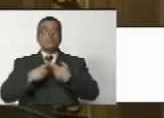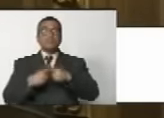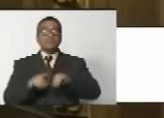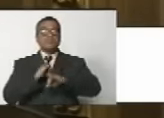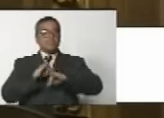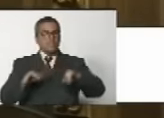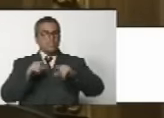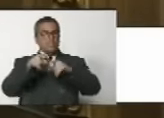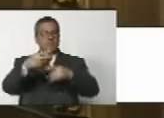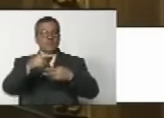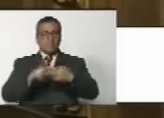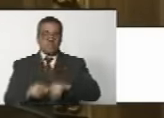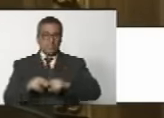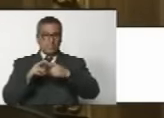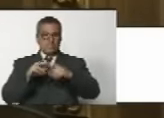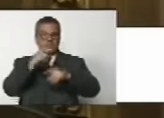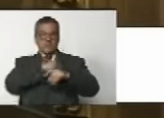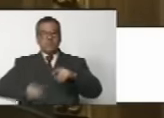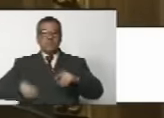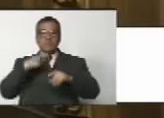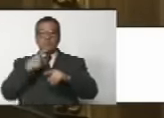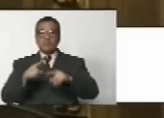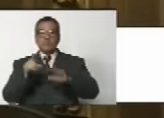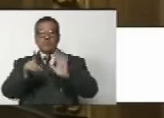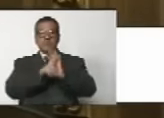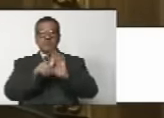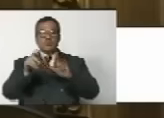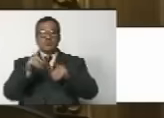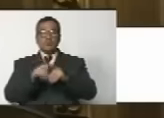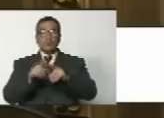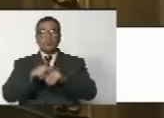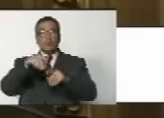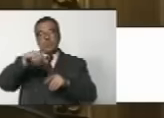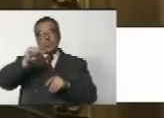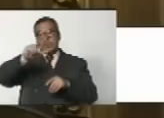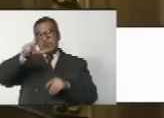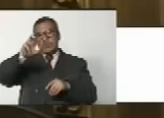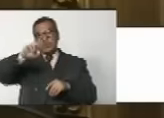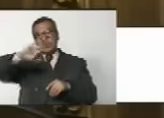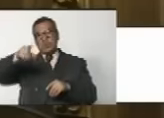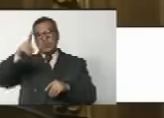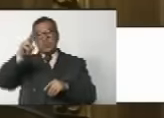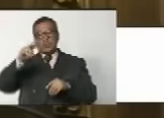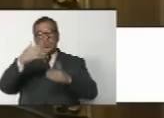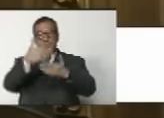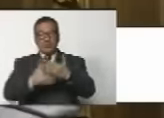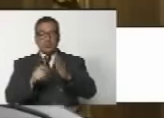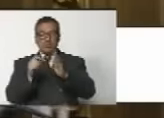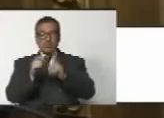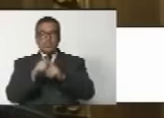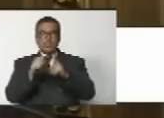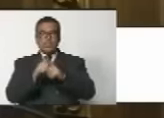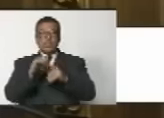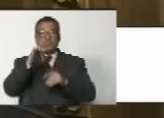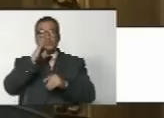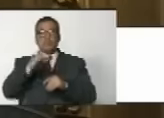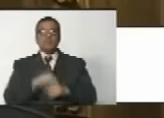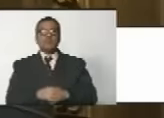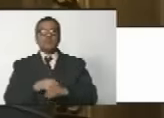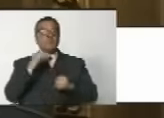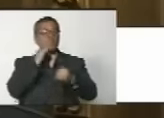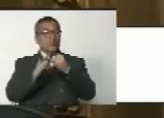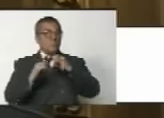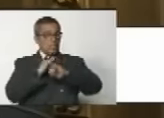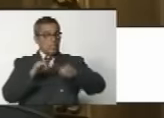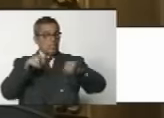concluidos los asuntos en relación a la cuenta, el presidente dio el derecho de palabra al diputado Ali Alejandro Primera para presentar un punto de información.